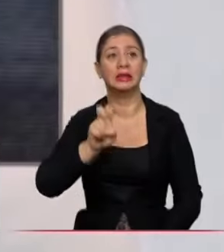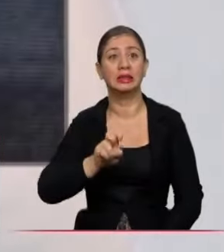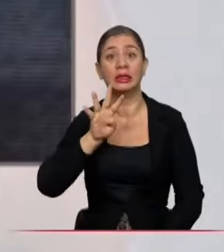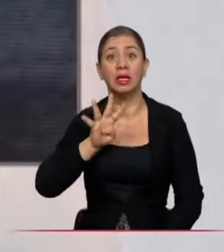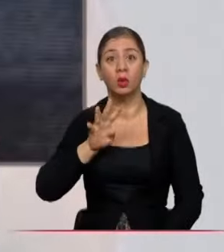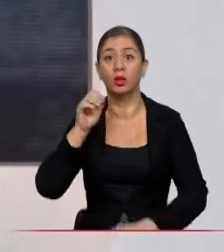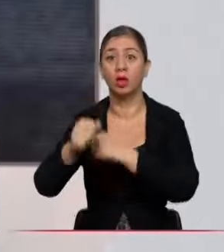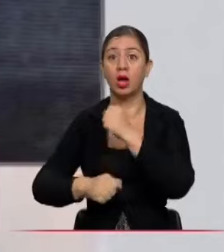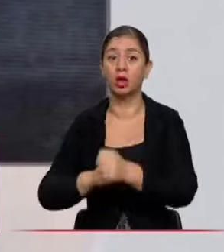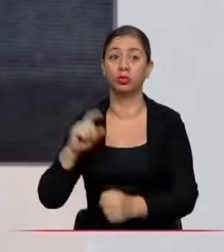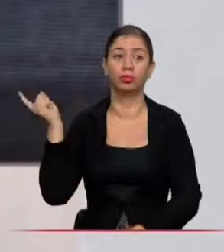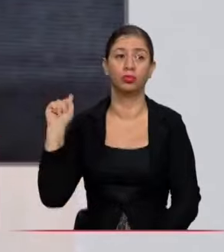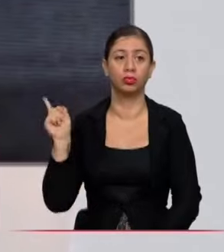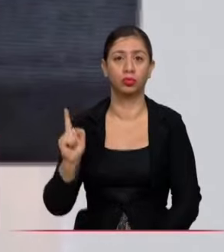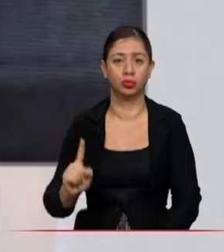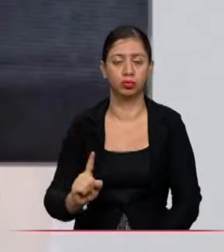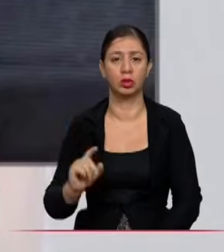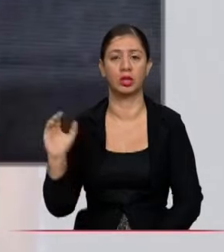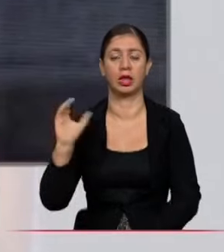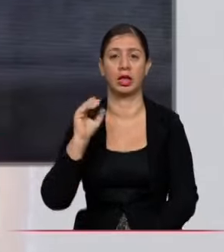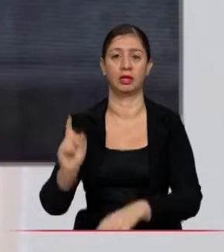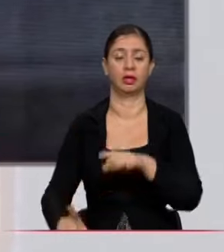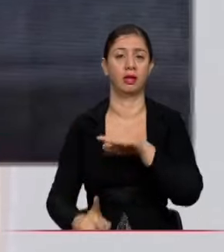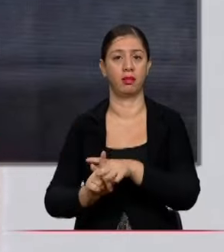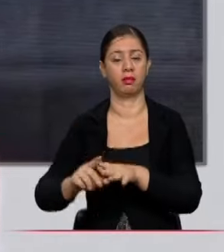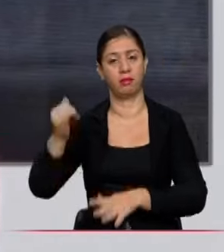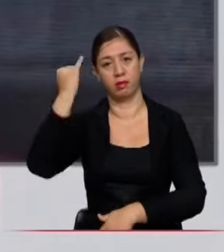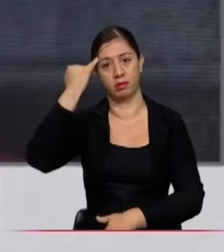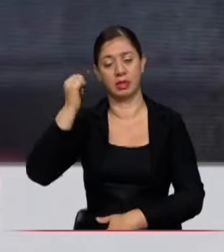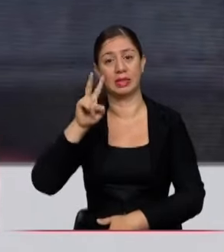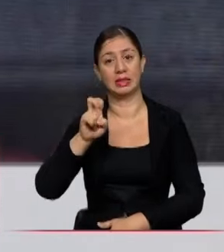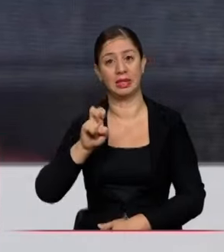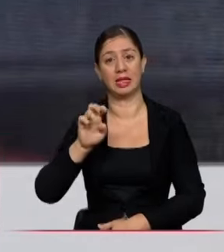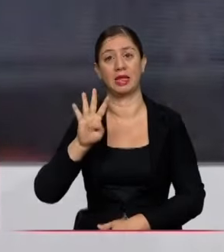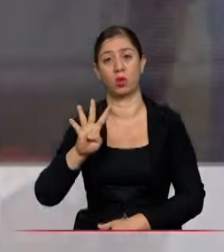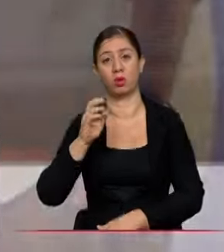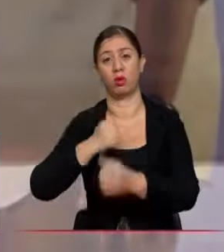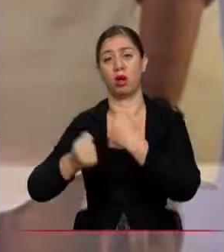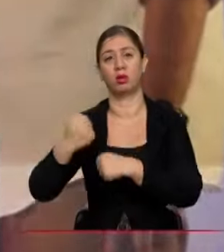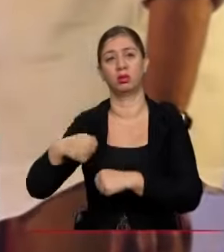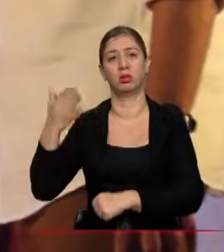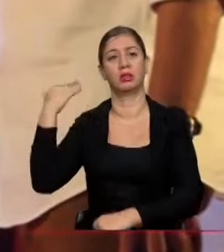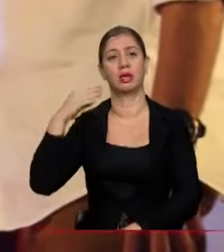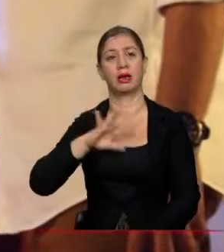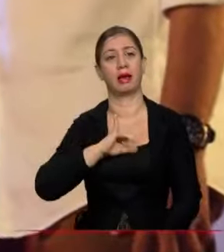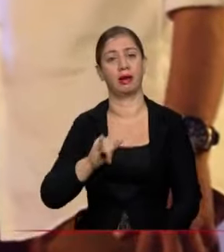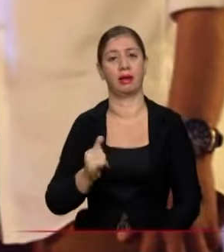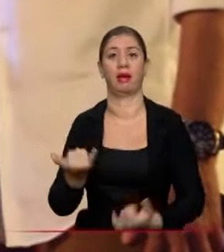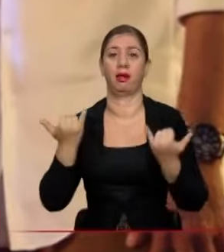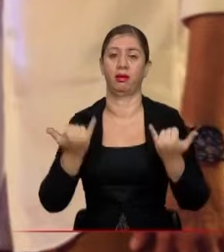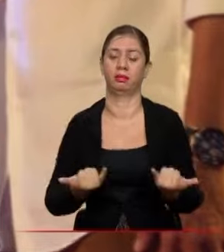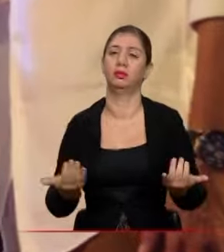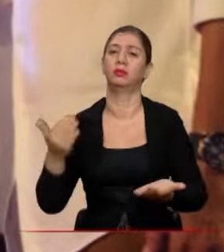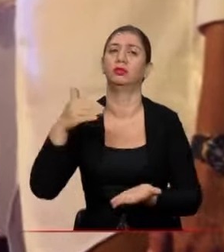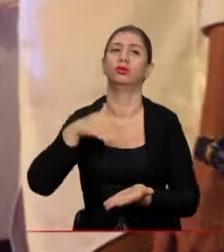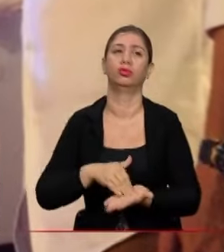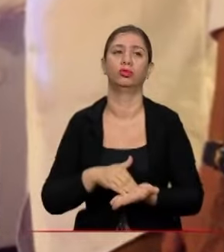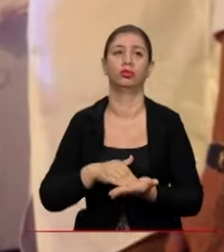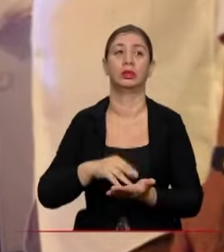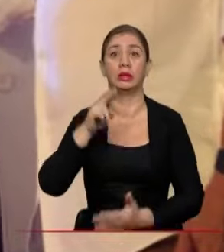años de ACOR Colombia, que nació en Cali hace 74 años y que esta vez volvemos para hacer una